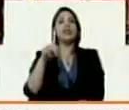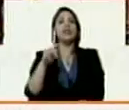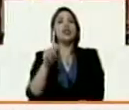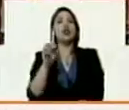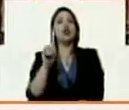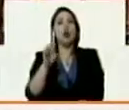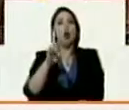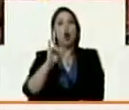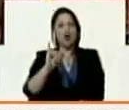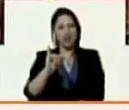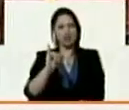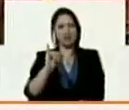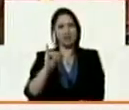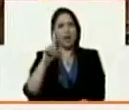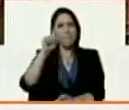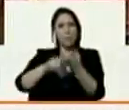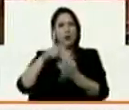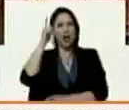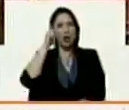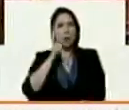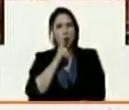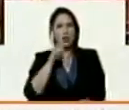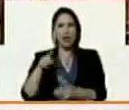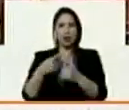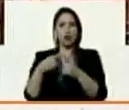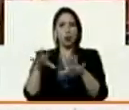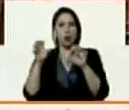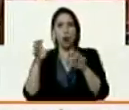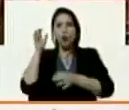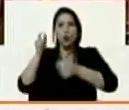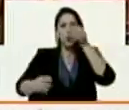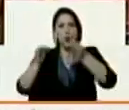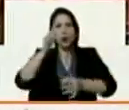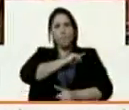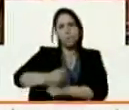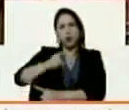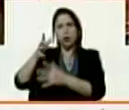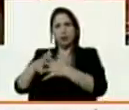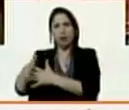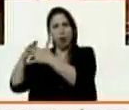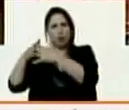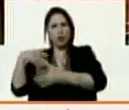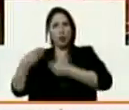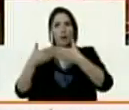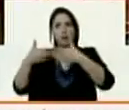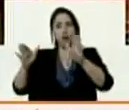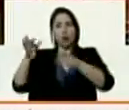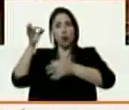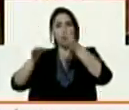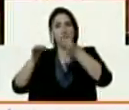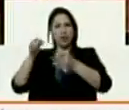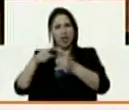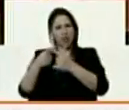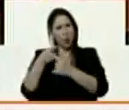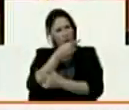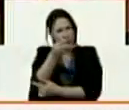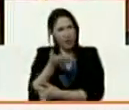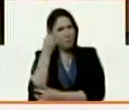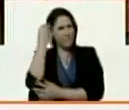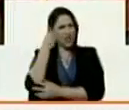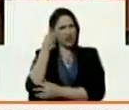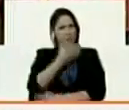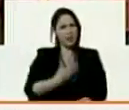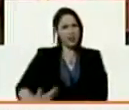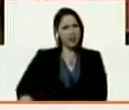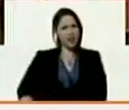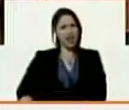y se seca. Y lo juzgan allá en Estados Unidos y le hacen un juicio. ¿Pero ustedes creen que el presidente